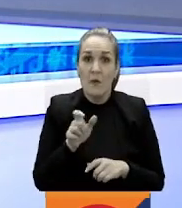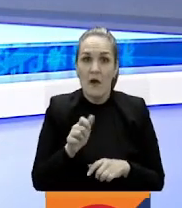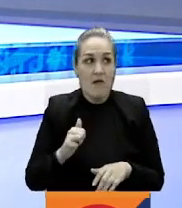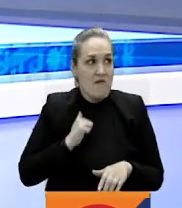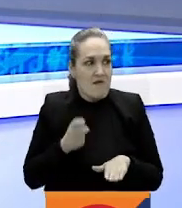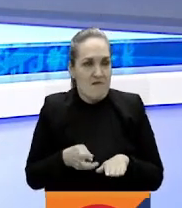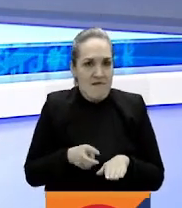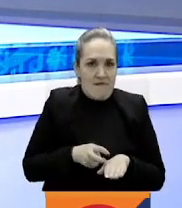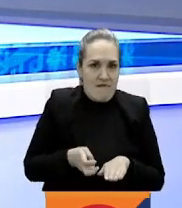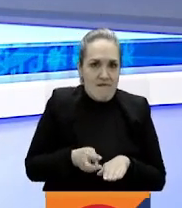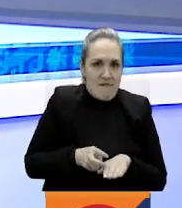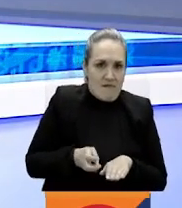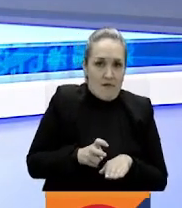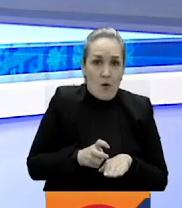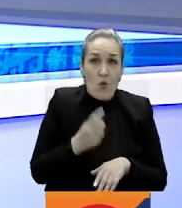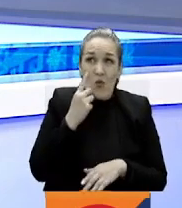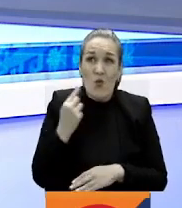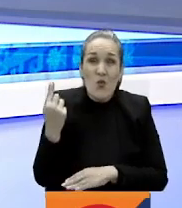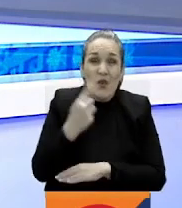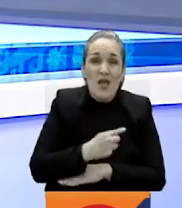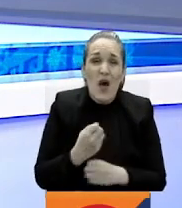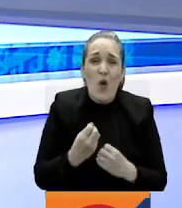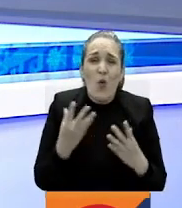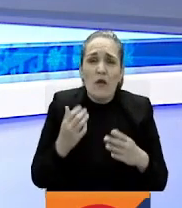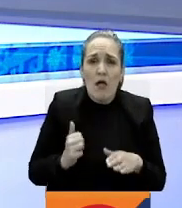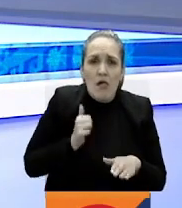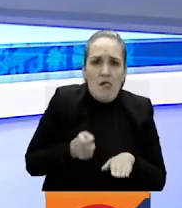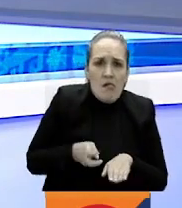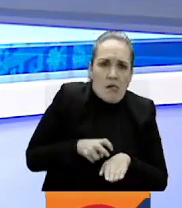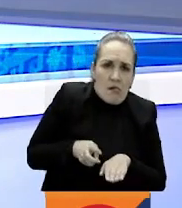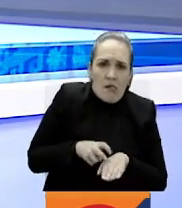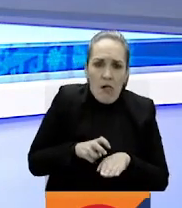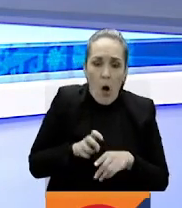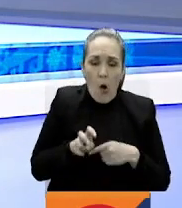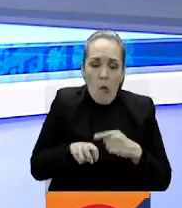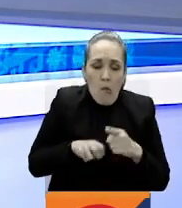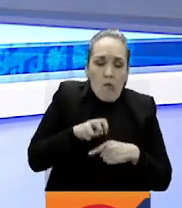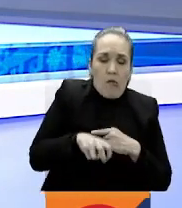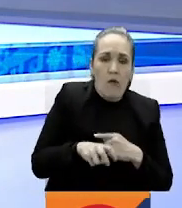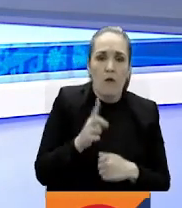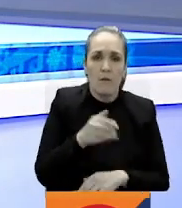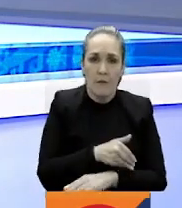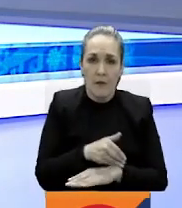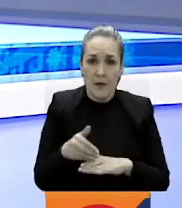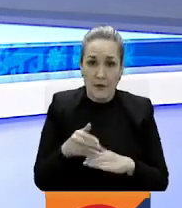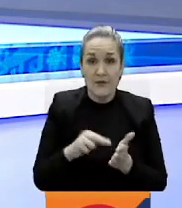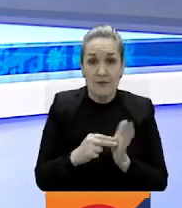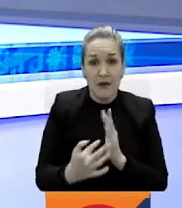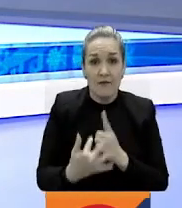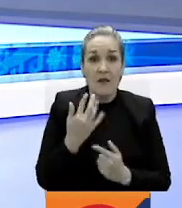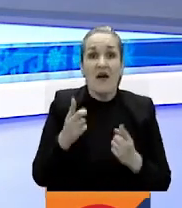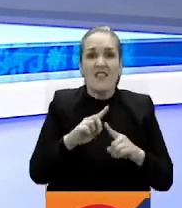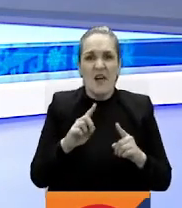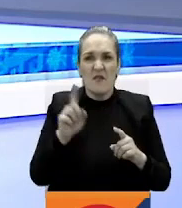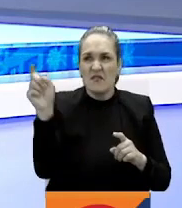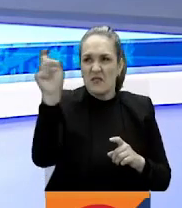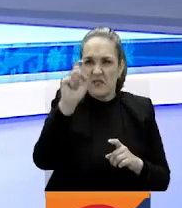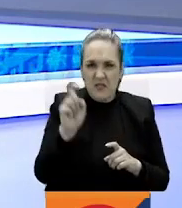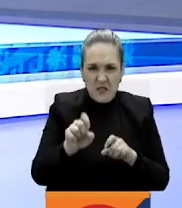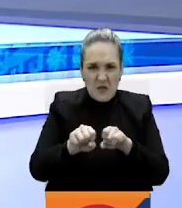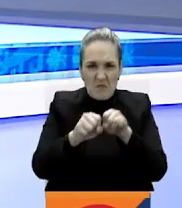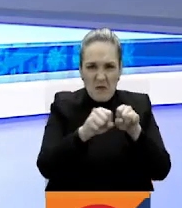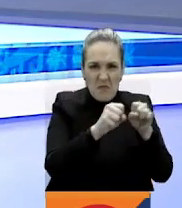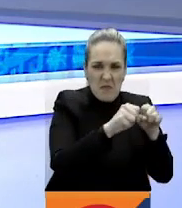ser 1 millón al día, dejan un hueco enorme en los ingresos. Pero el sistema también sufre ataques por vandalismo y con frecuencia